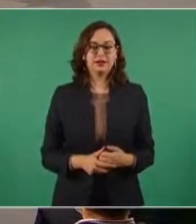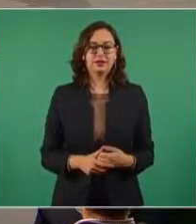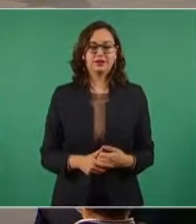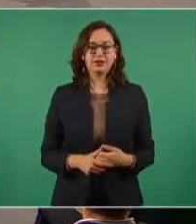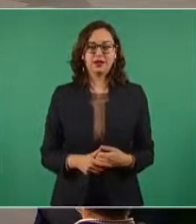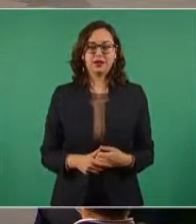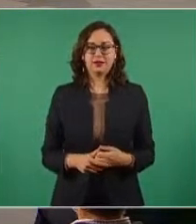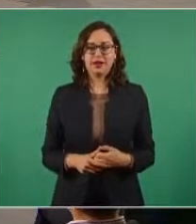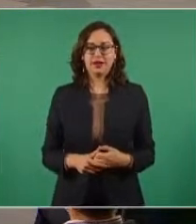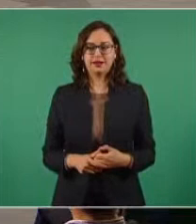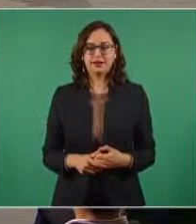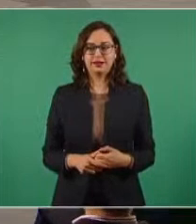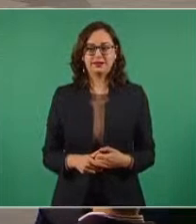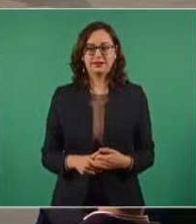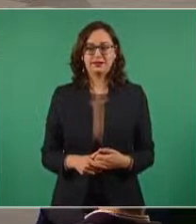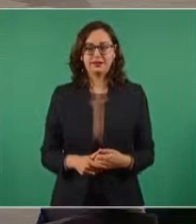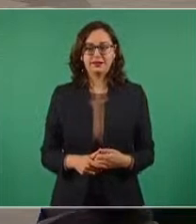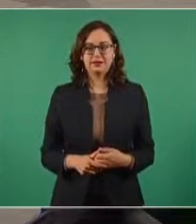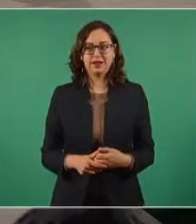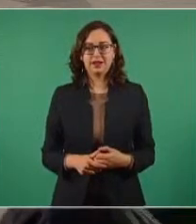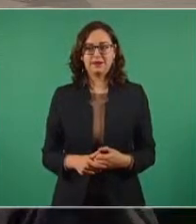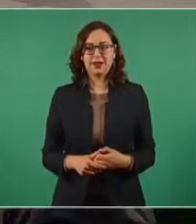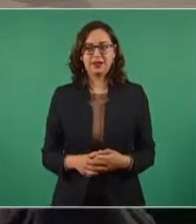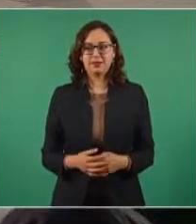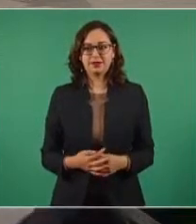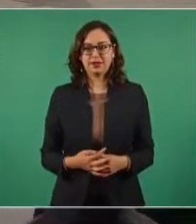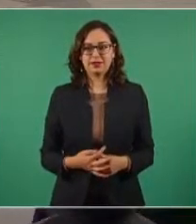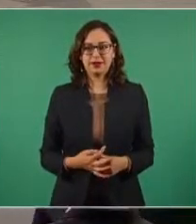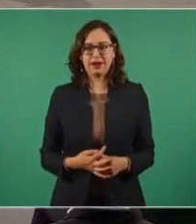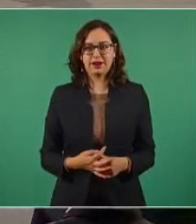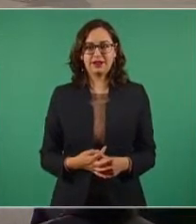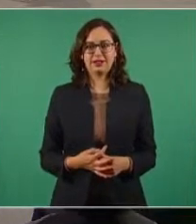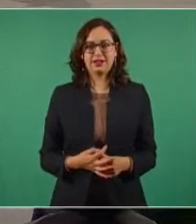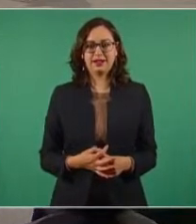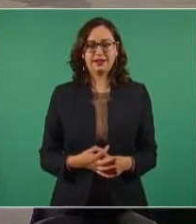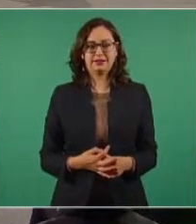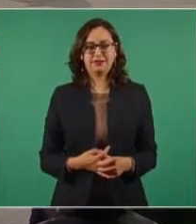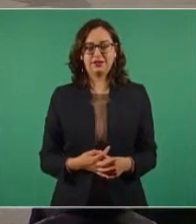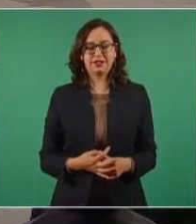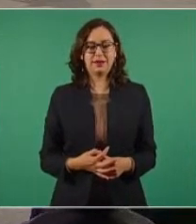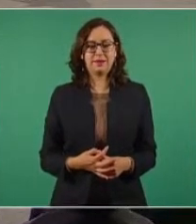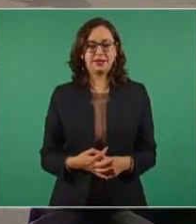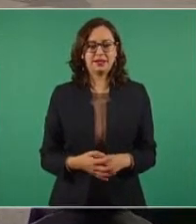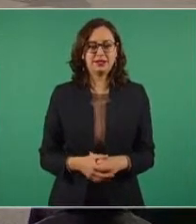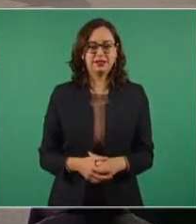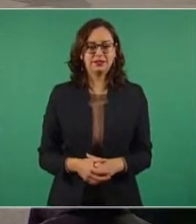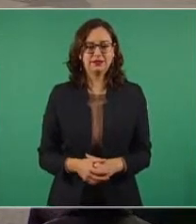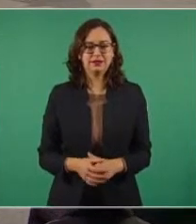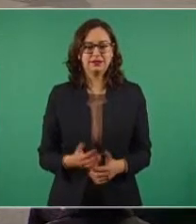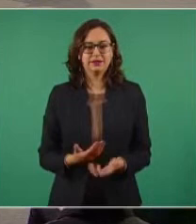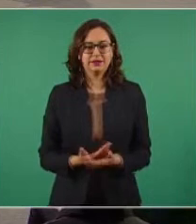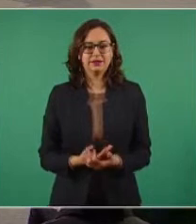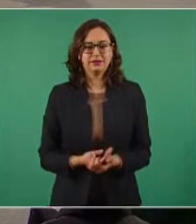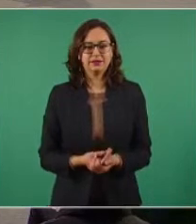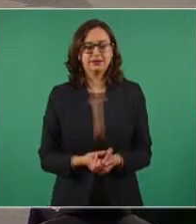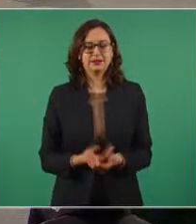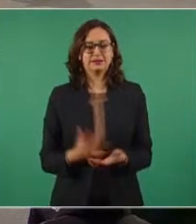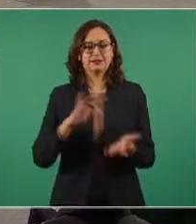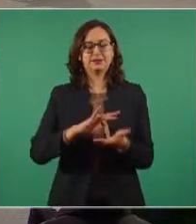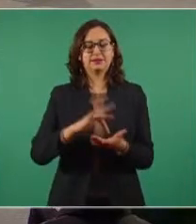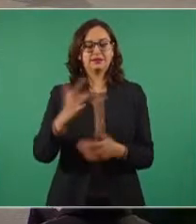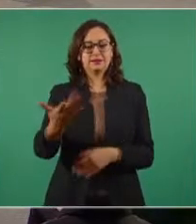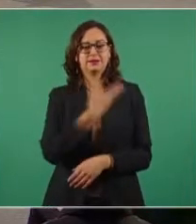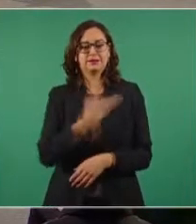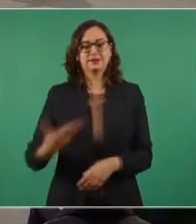muy bien como nos felicidades vamos a ver presidente muchas